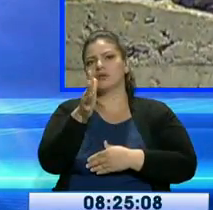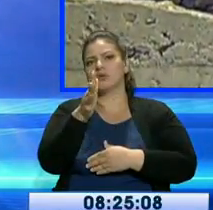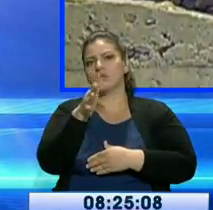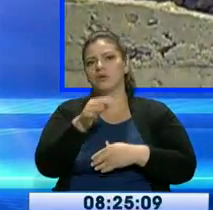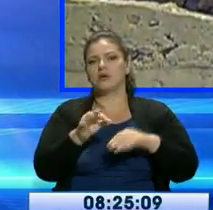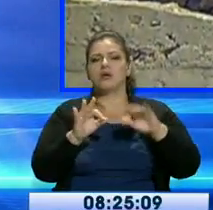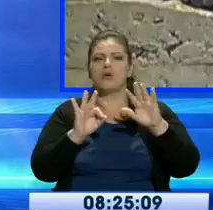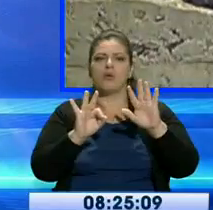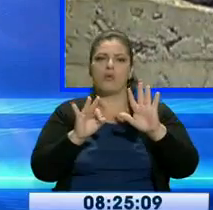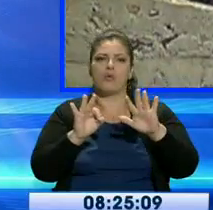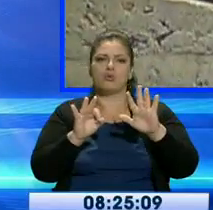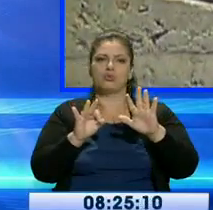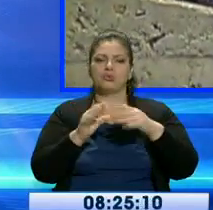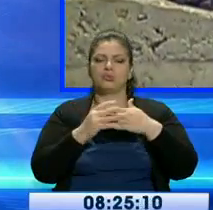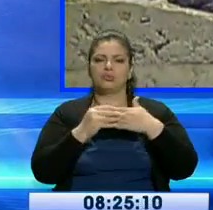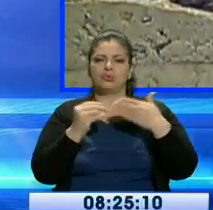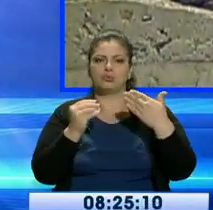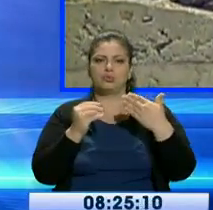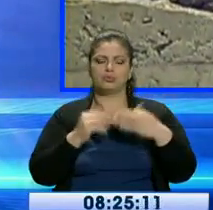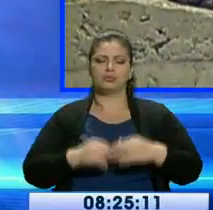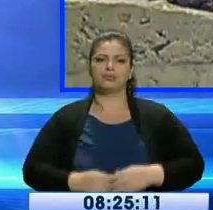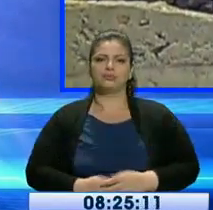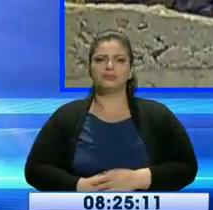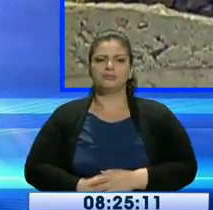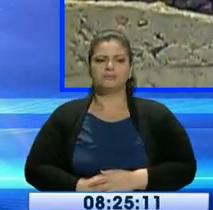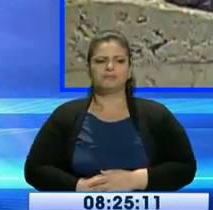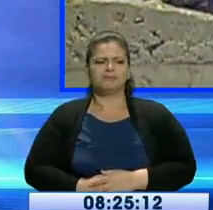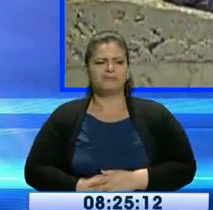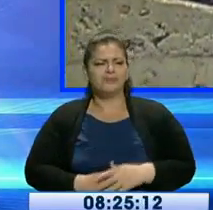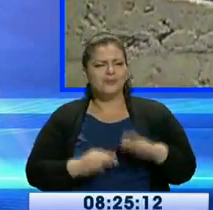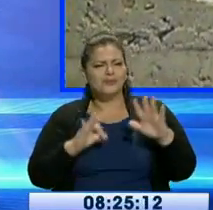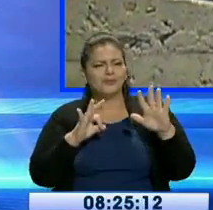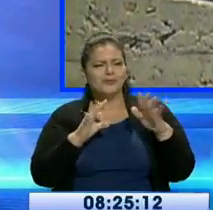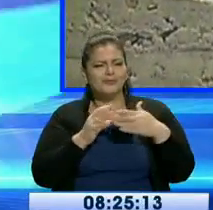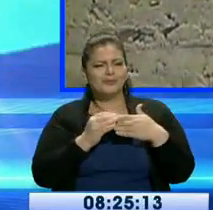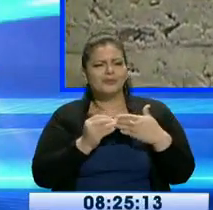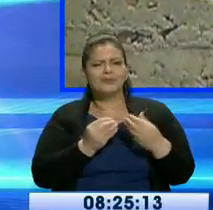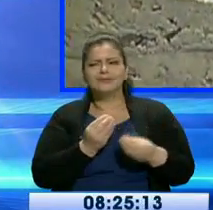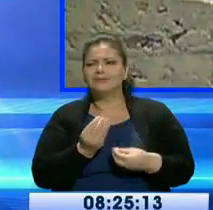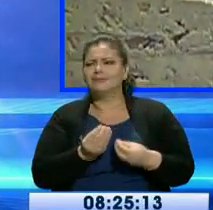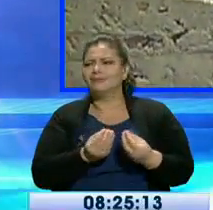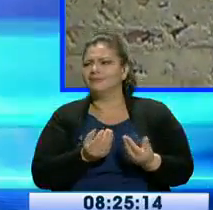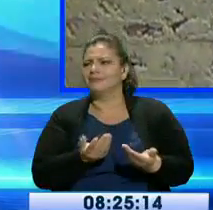$8 o $10. Imagínate con $8 o $10 diarios, ¿qué puede hacer?